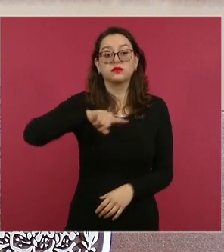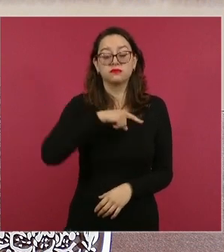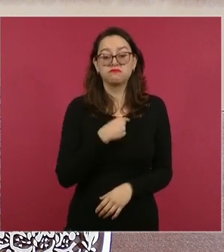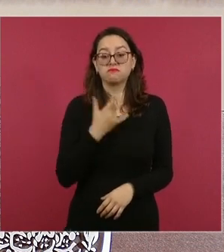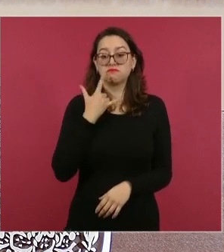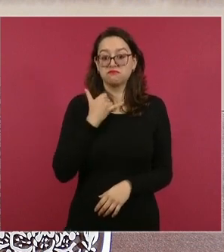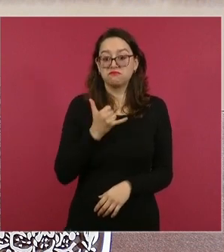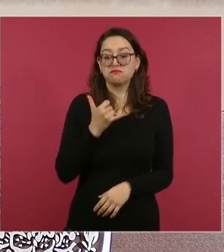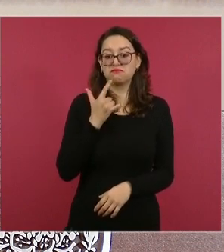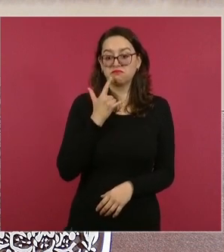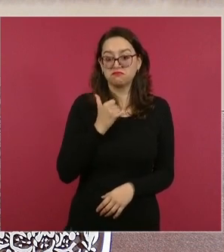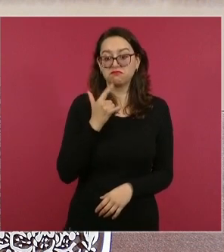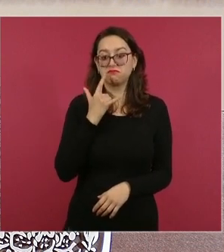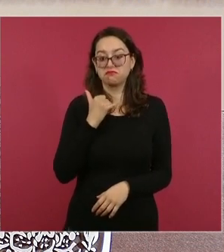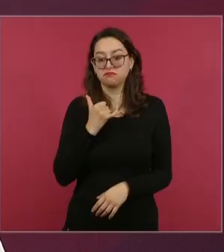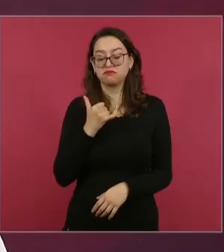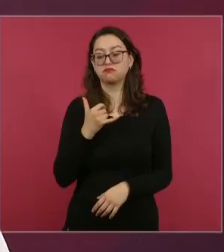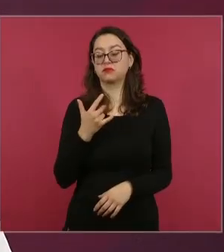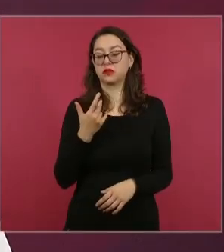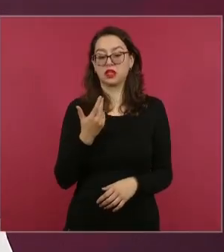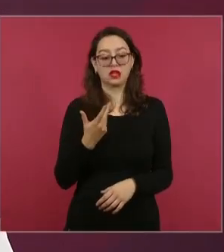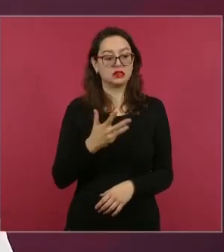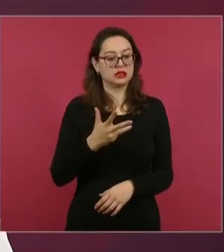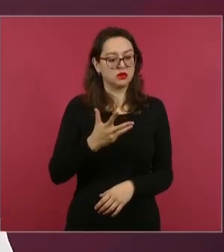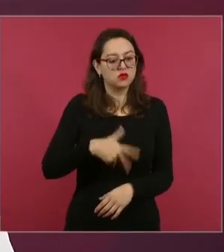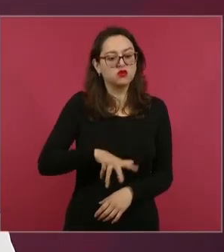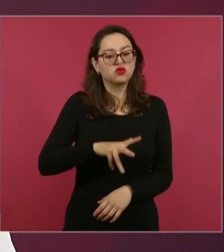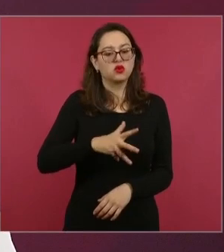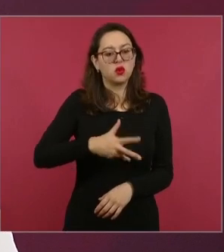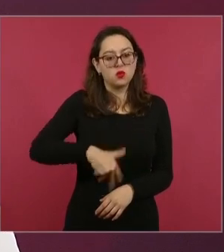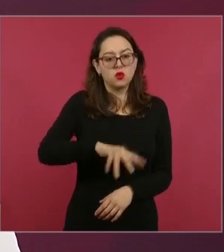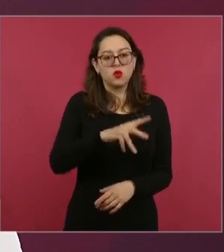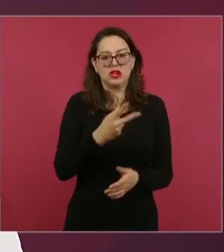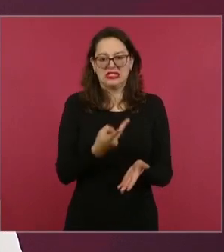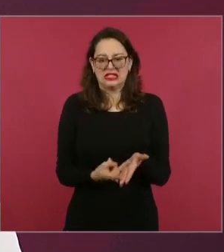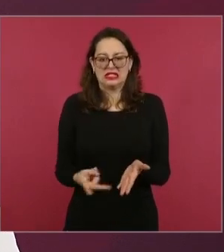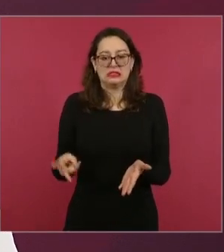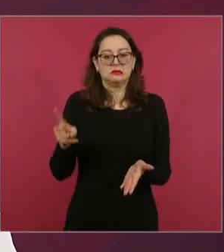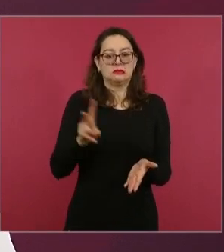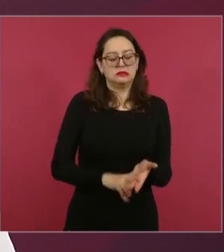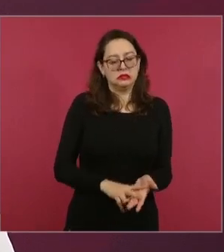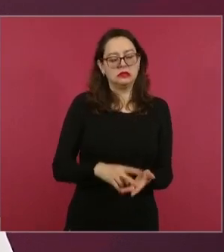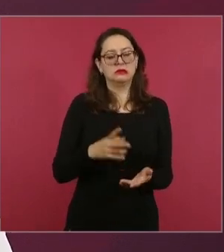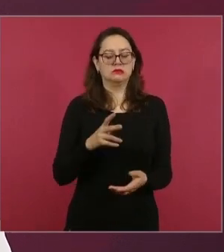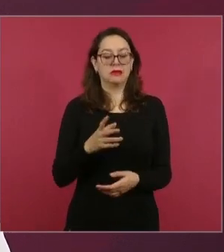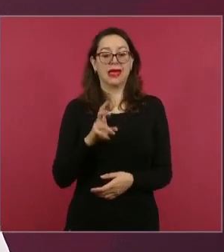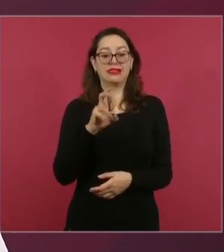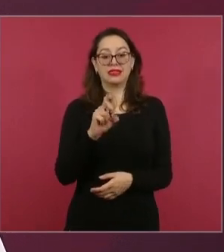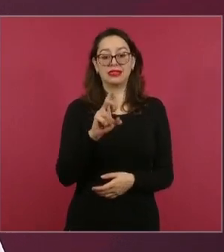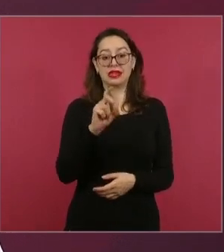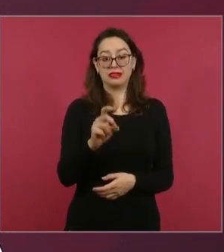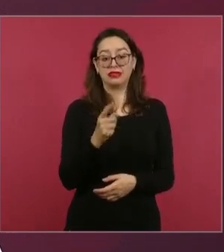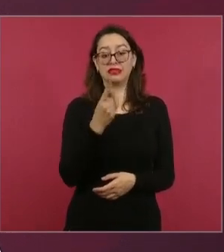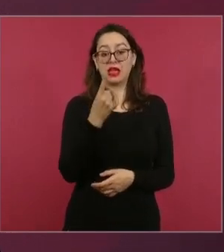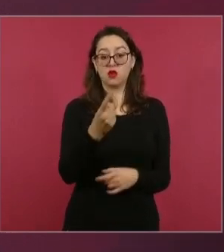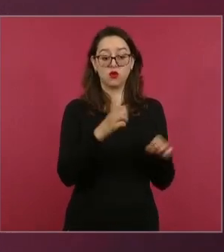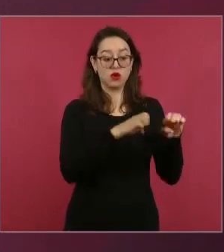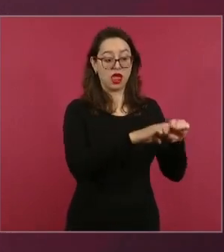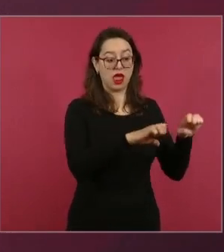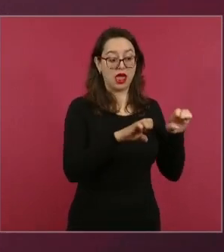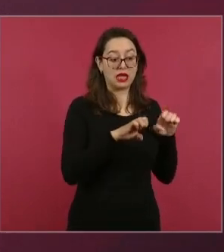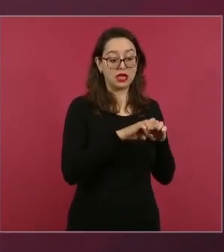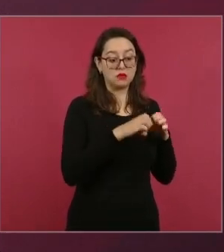programa emergente de búsqueda lo hemos eh reforzado con 31 eh células de las